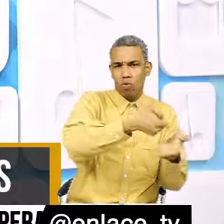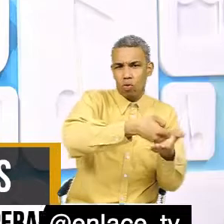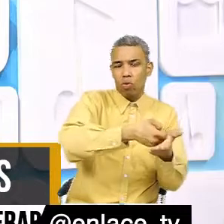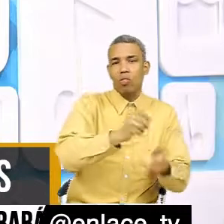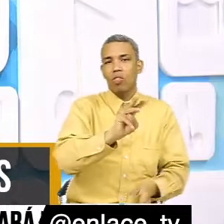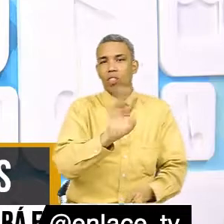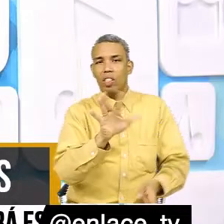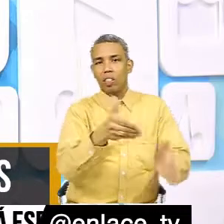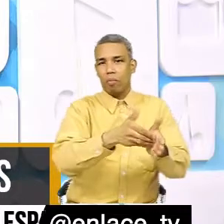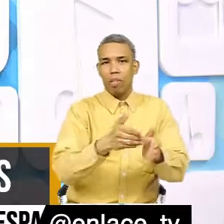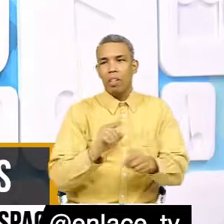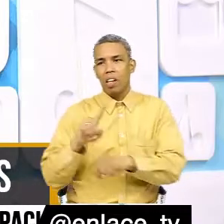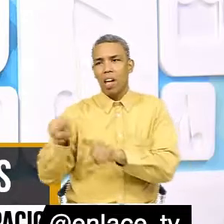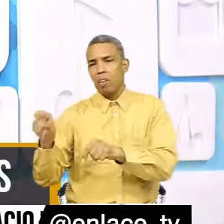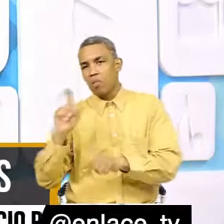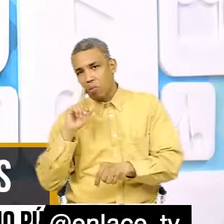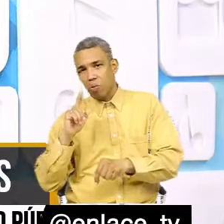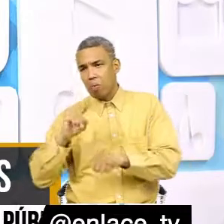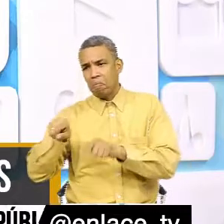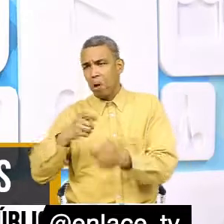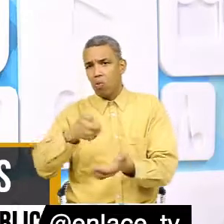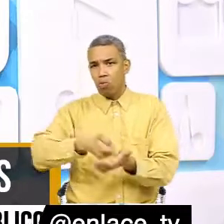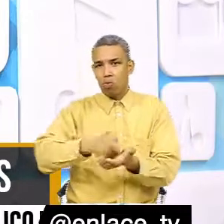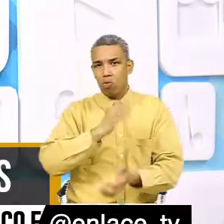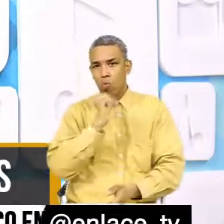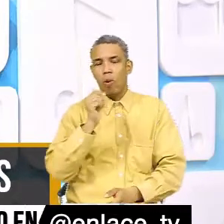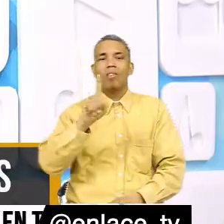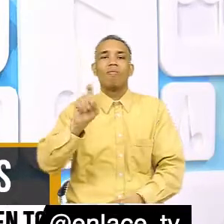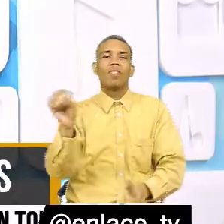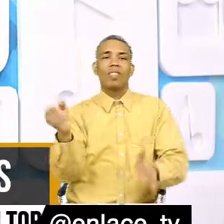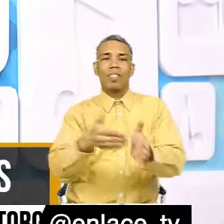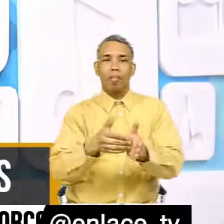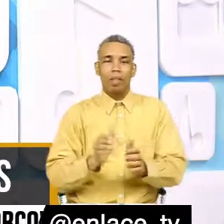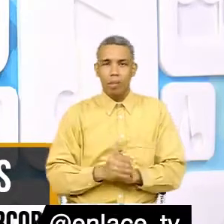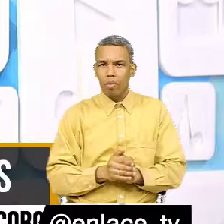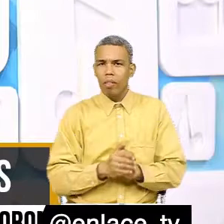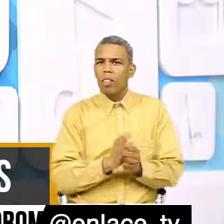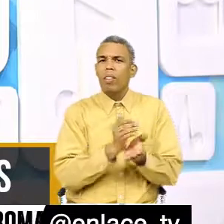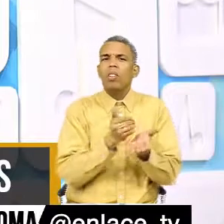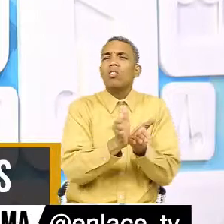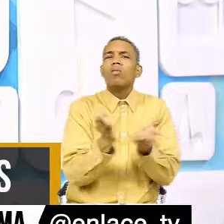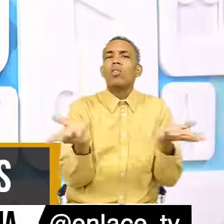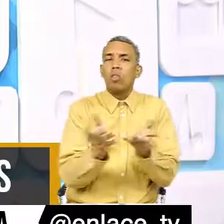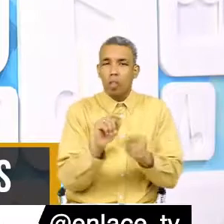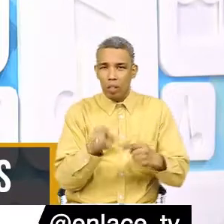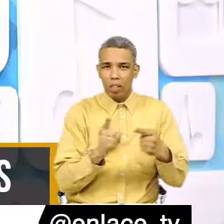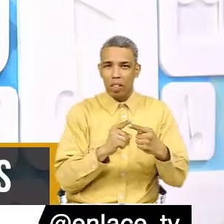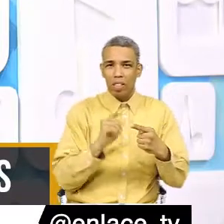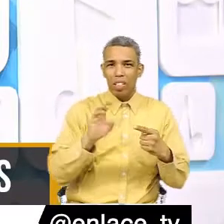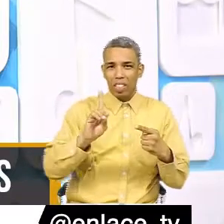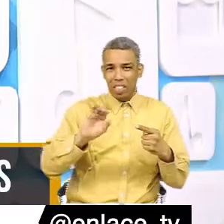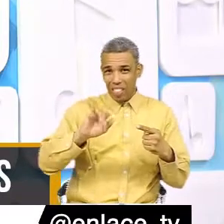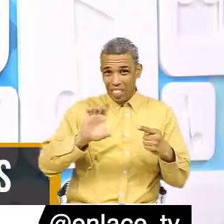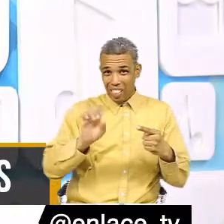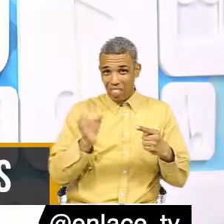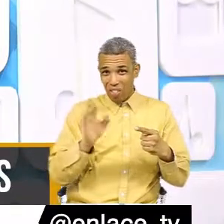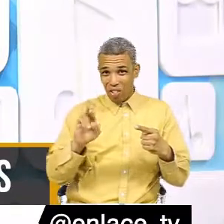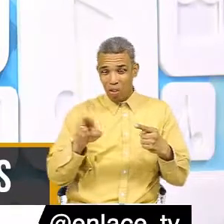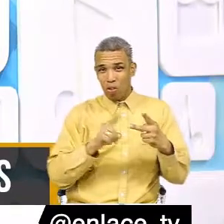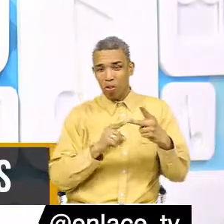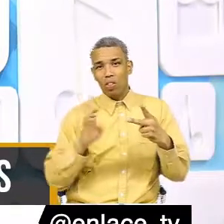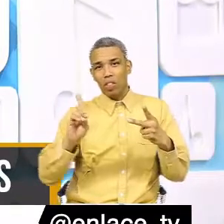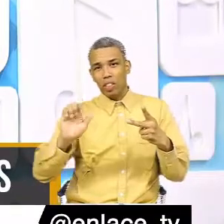para invitados de 60 mil pesos. Puntos de venta, disco de oro, copa crédito, la taquilla del club.